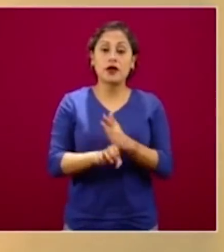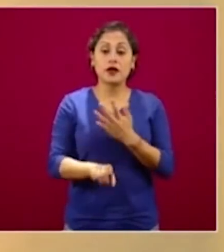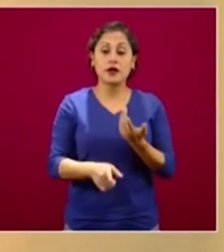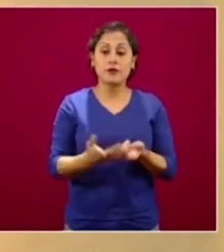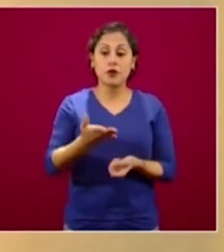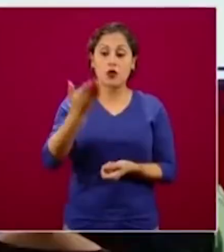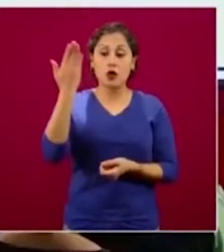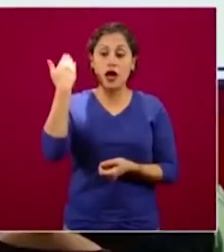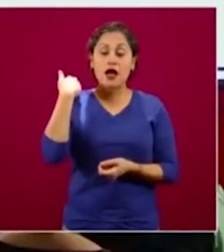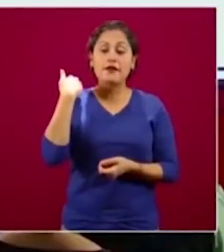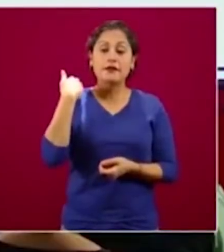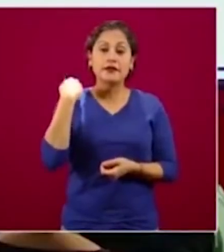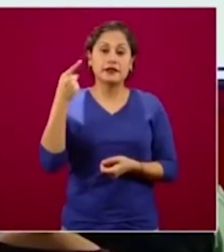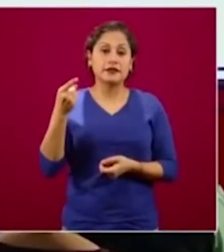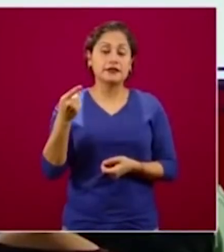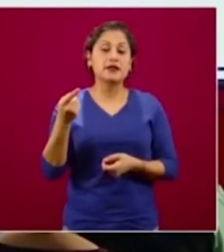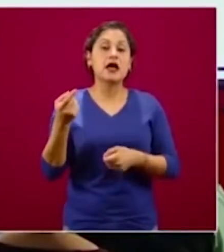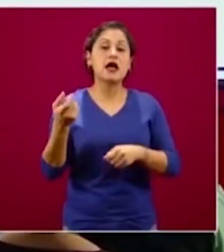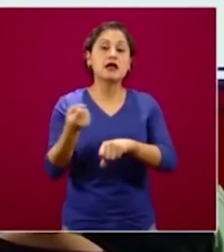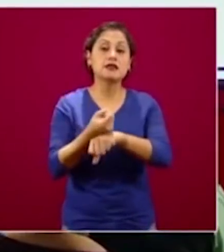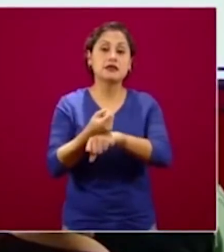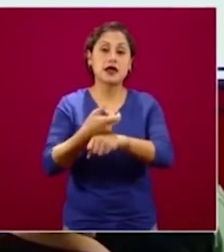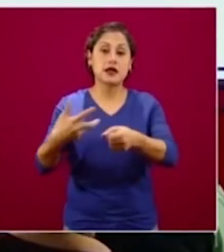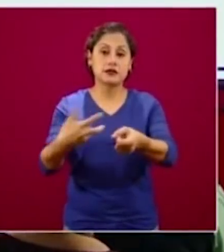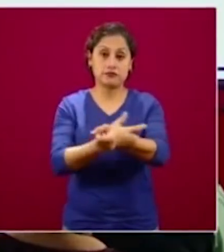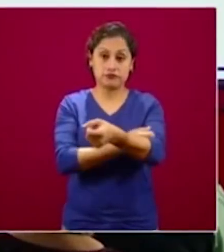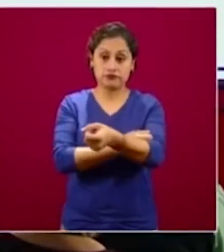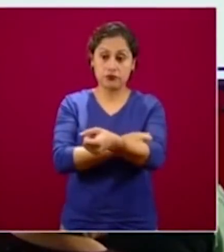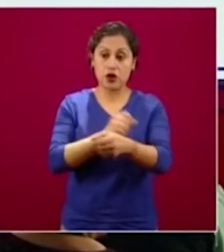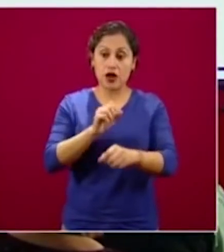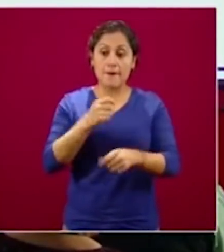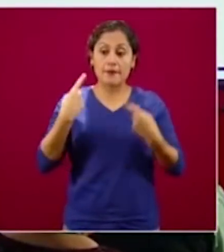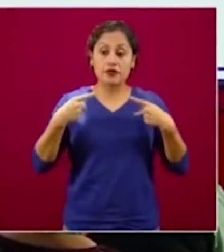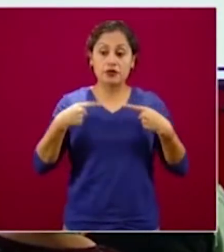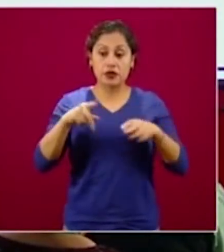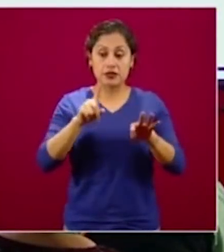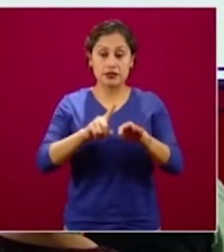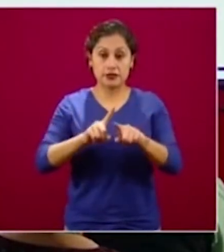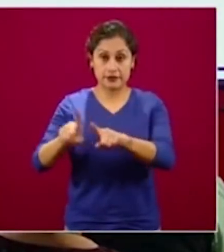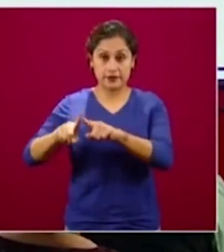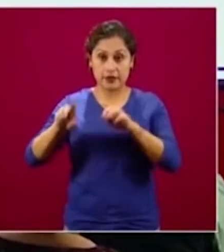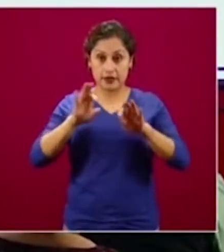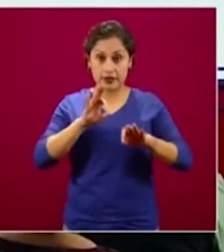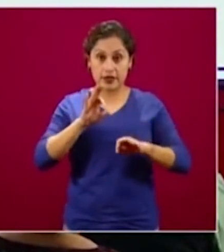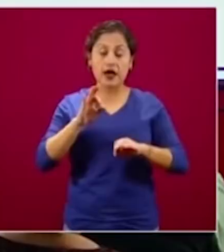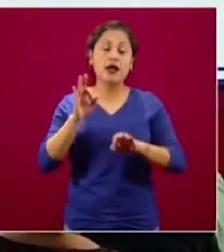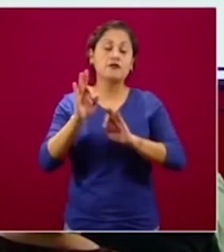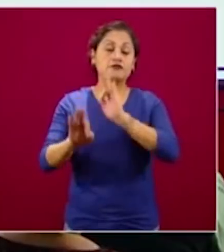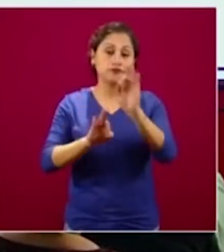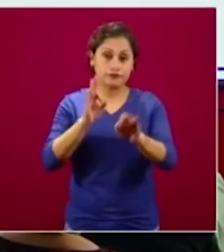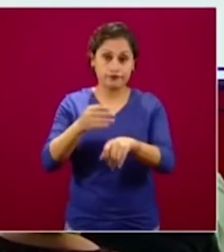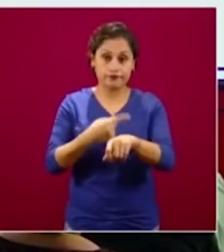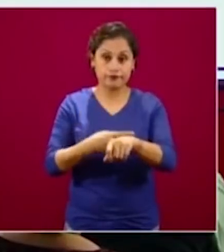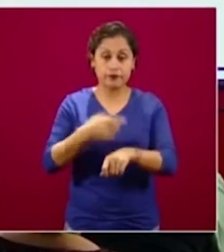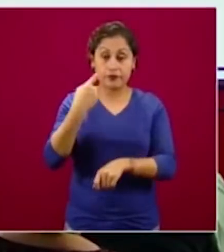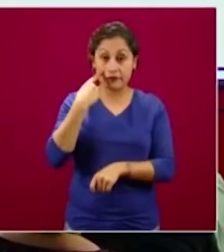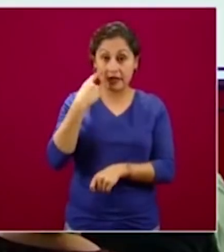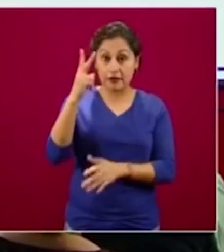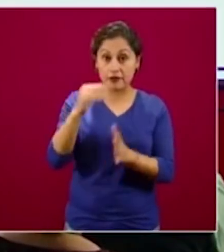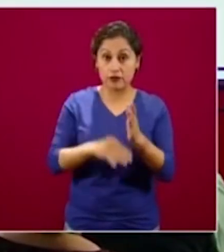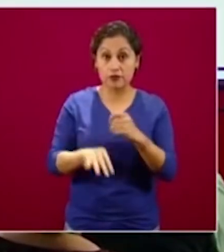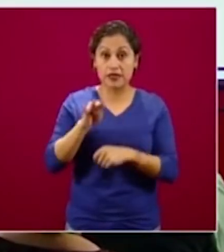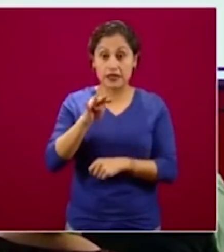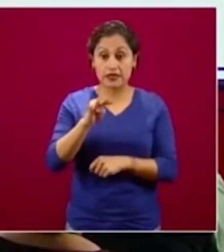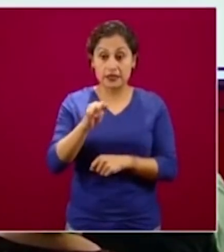se transfundían. ¿A qué voy con esto? Vean ustedes, en el año 2019, los servicios